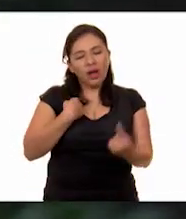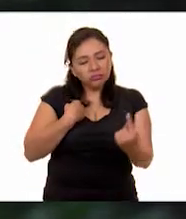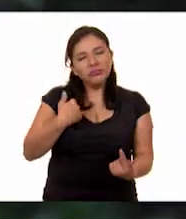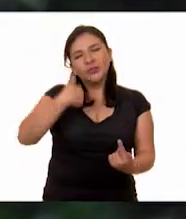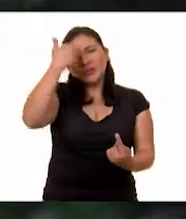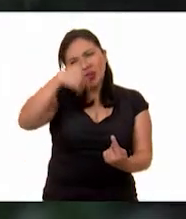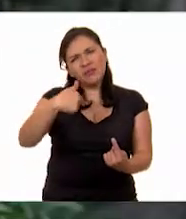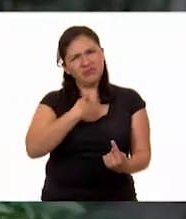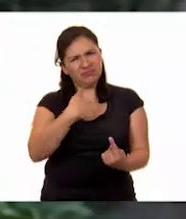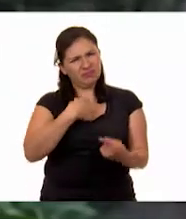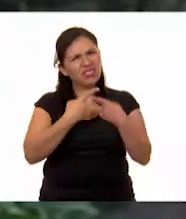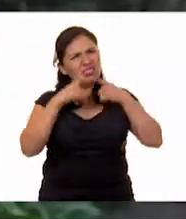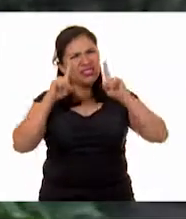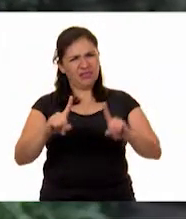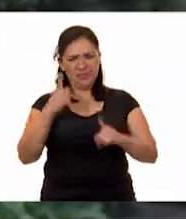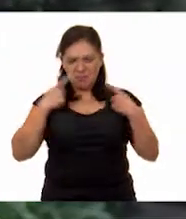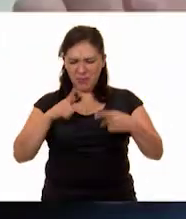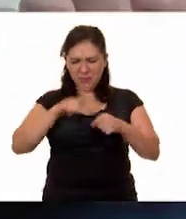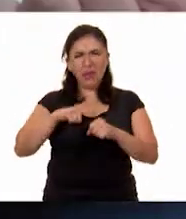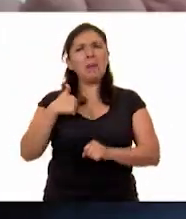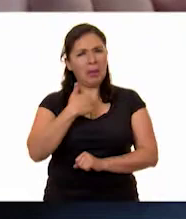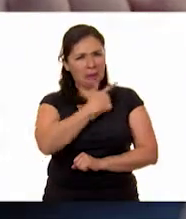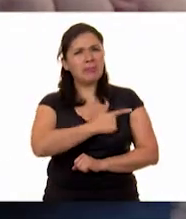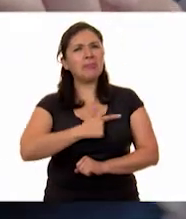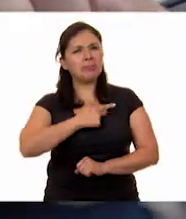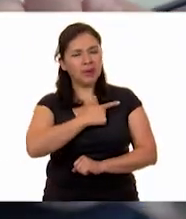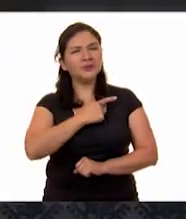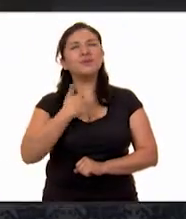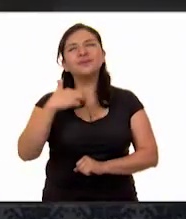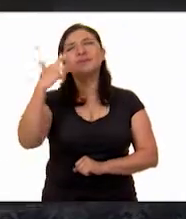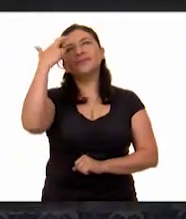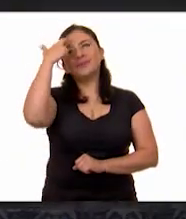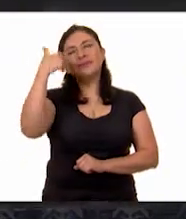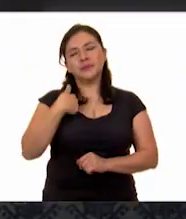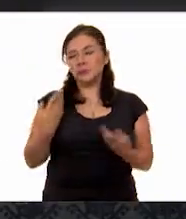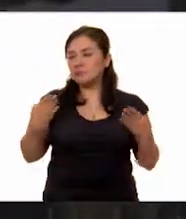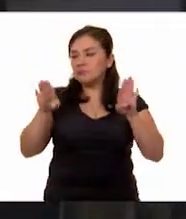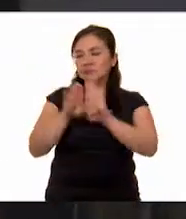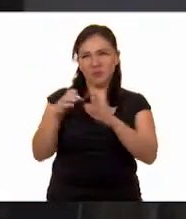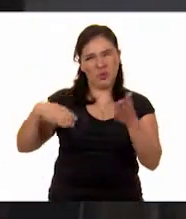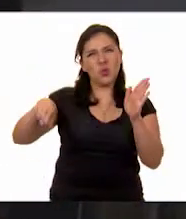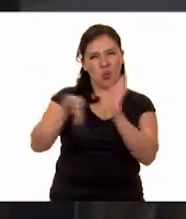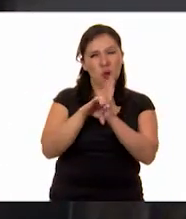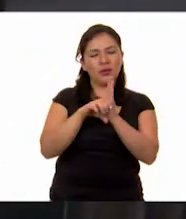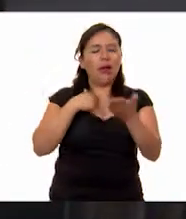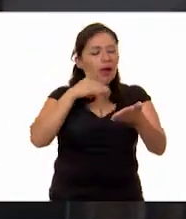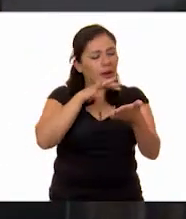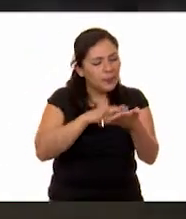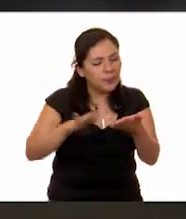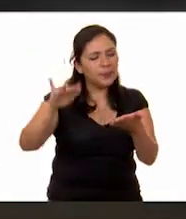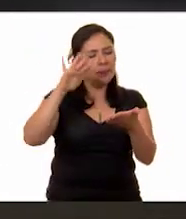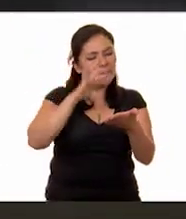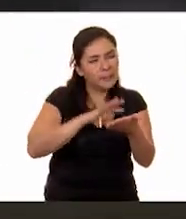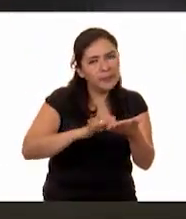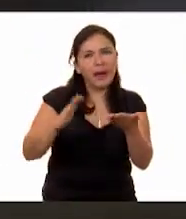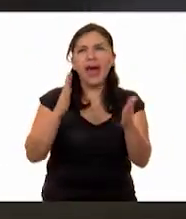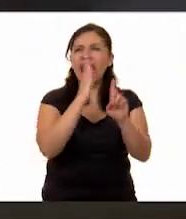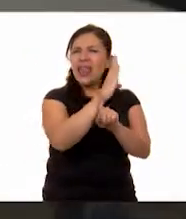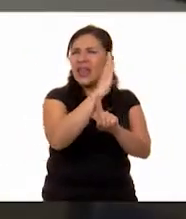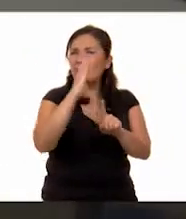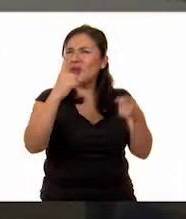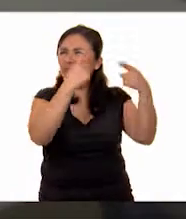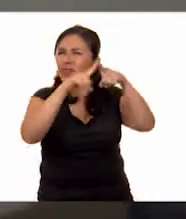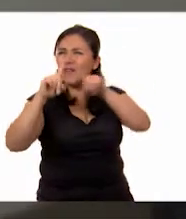Sabía que había algo diferente en mí que me encantaba. Me acuerdo cuando me encerraba en mi cuarto y leía todos los libros